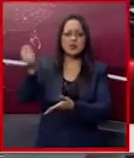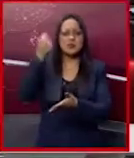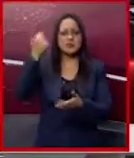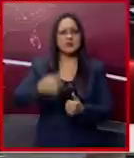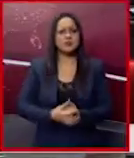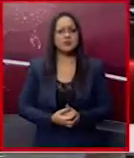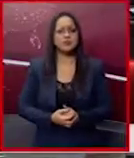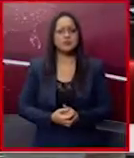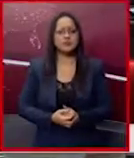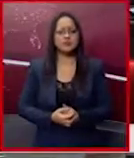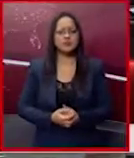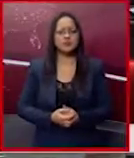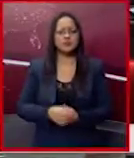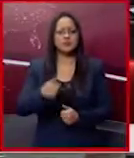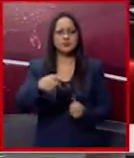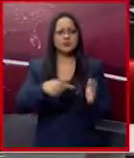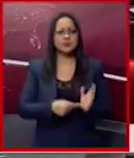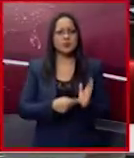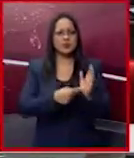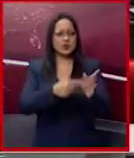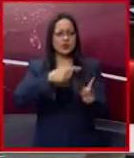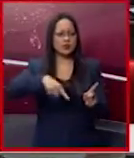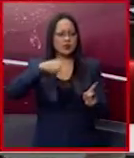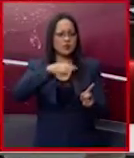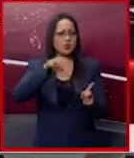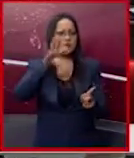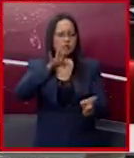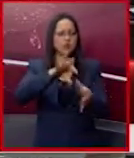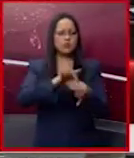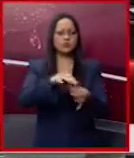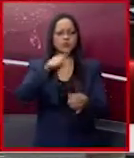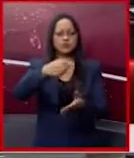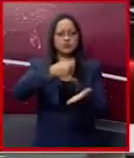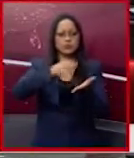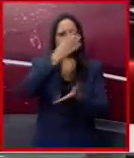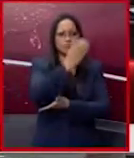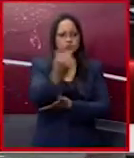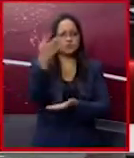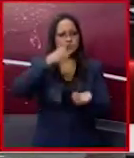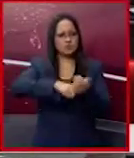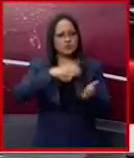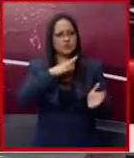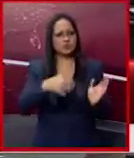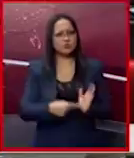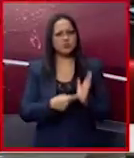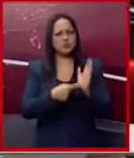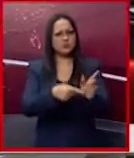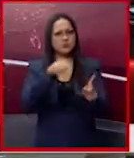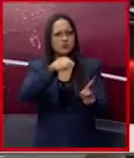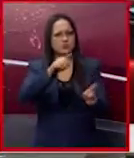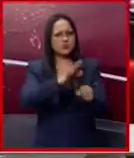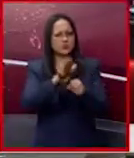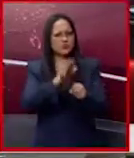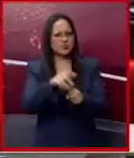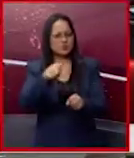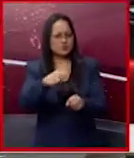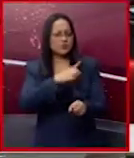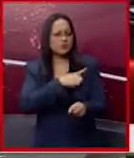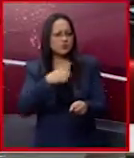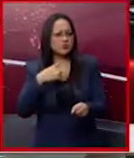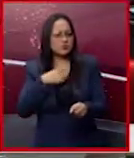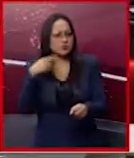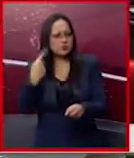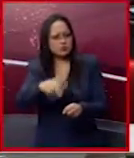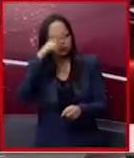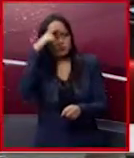Es indudable que la falta de competencia en la agricultura ha traído buena parte de la devastación del campo mexicano.